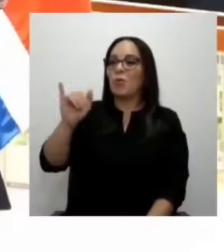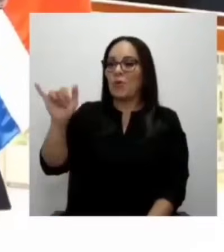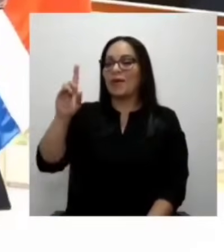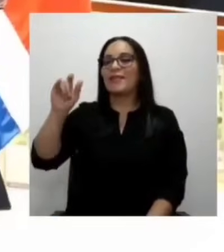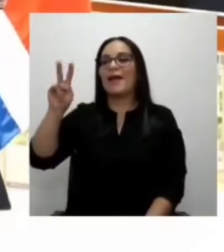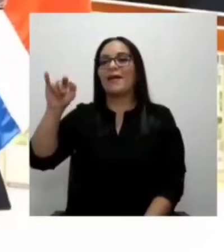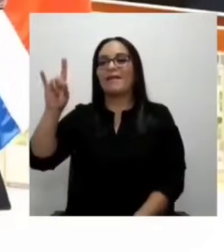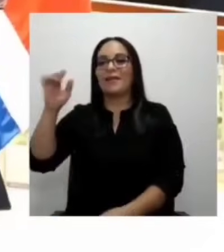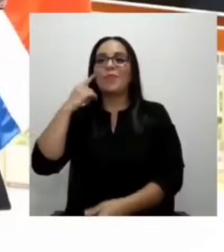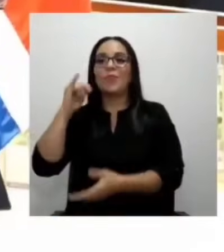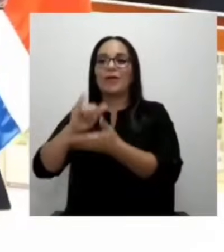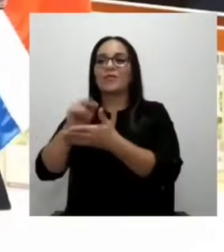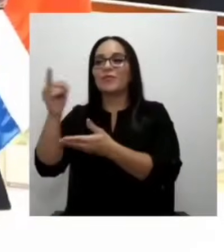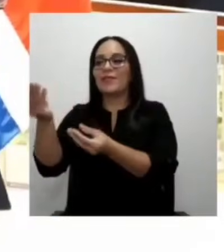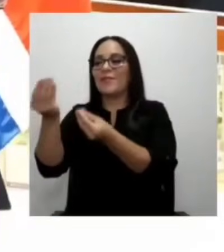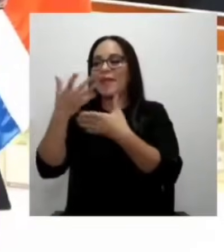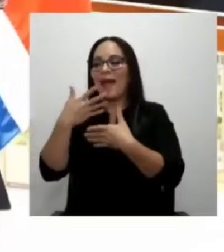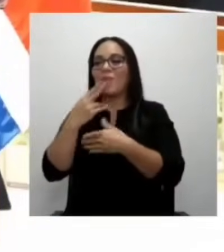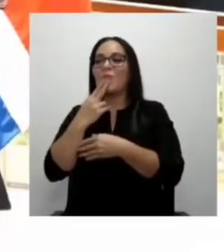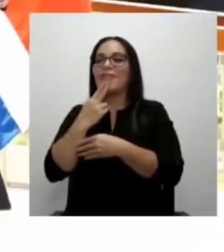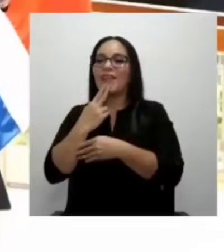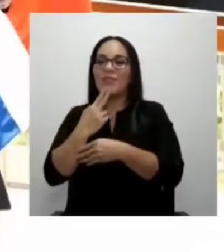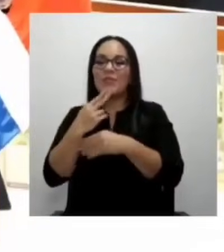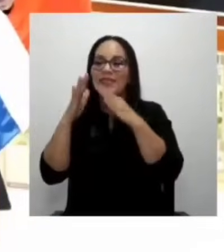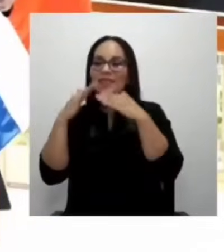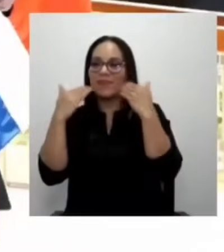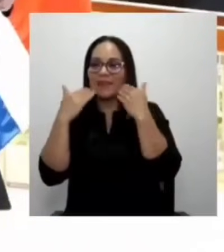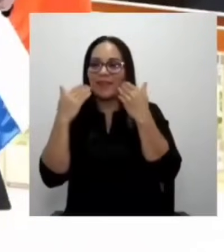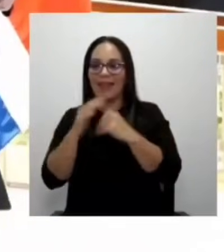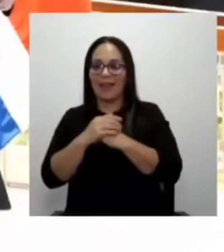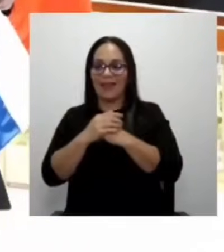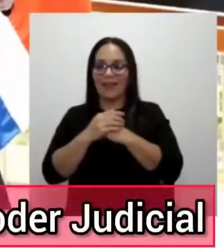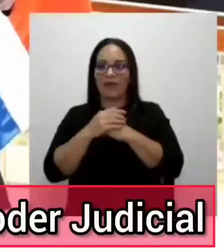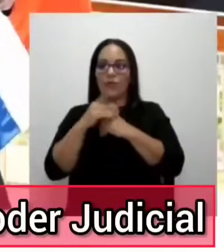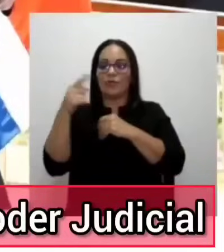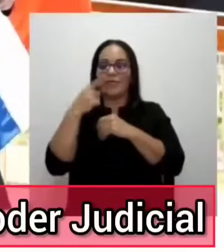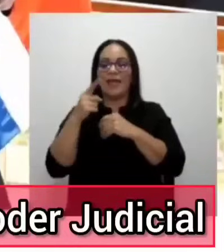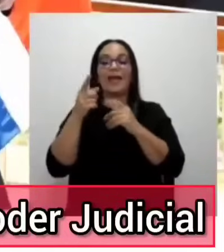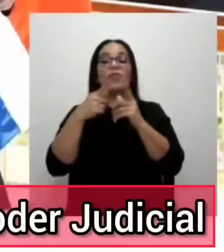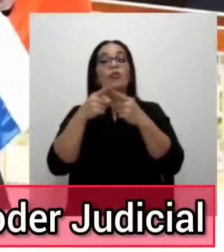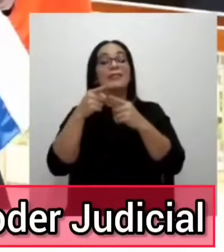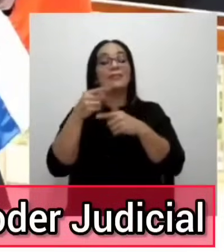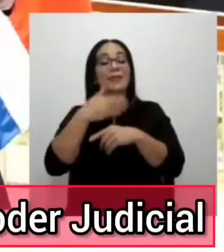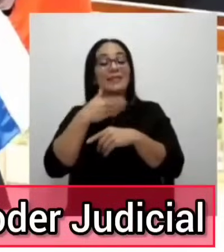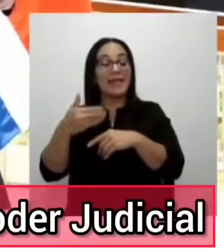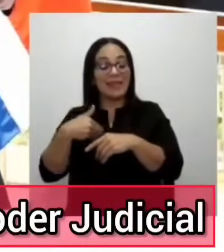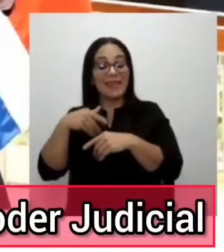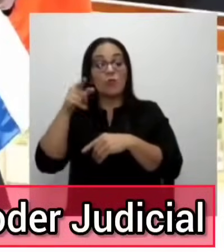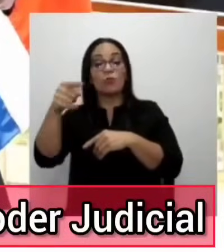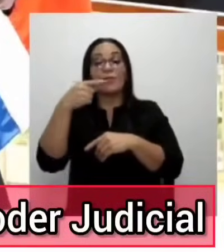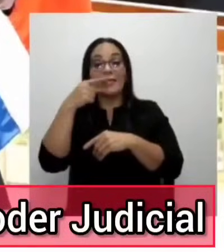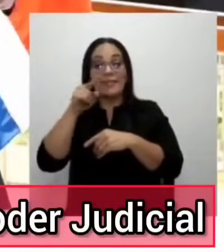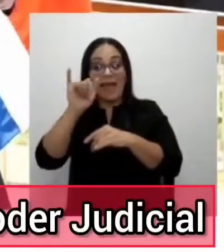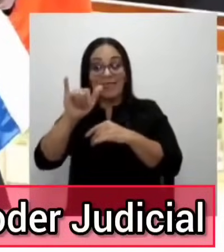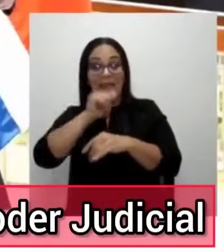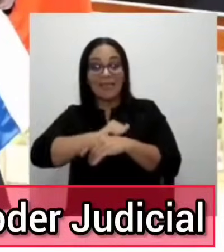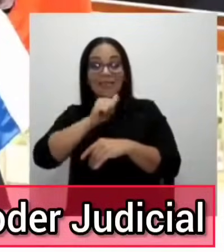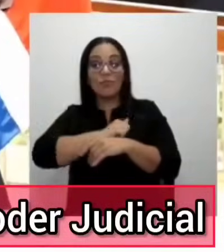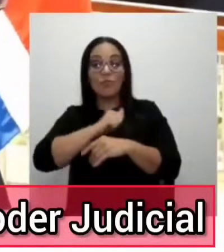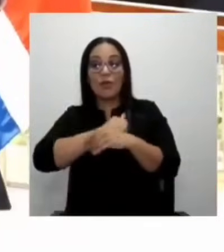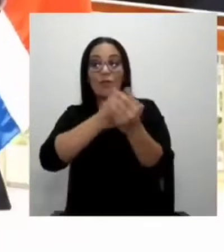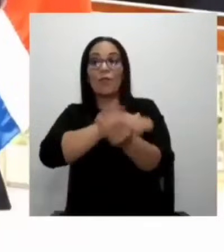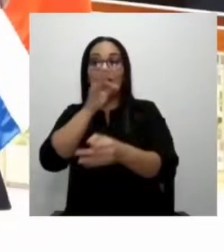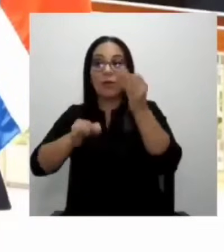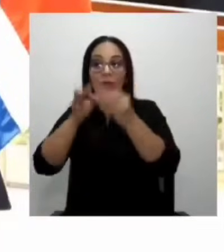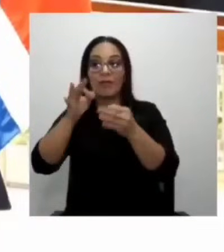tanta ternura y simpatía. Me dice, entonces, presidente, usted dice que esa va a ser la actitud del Poder